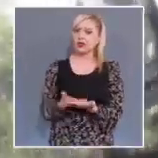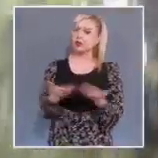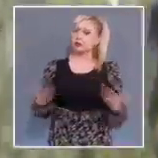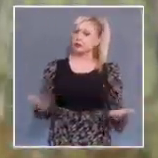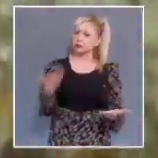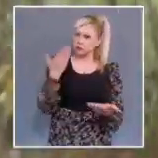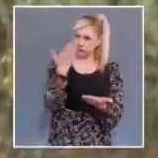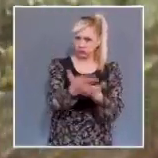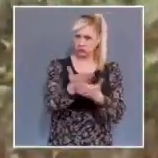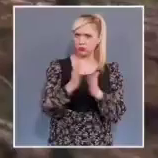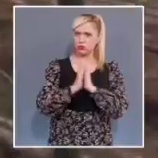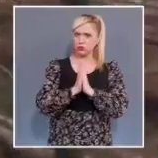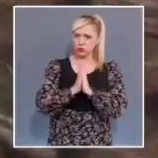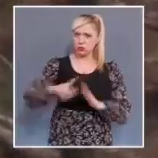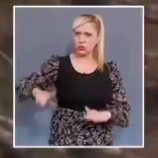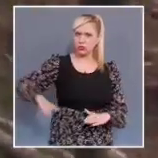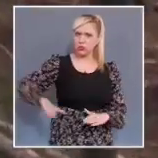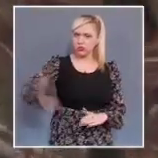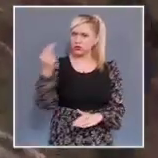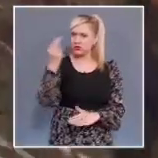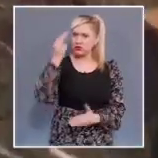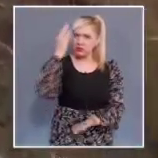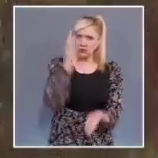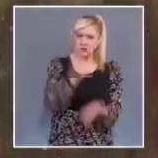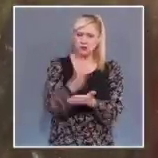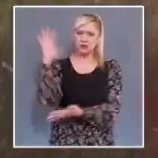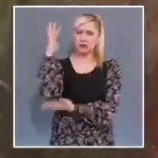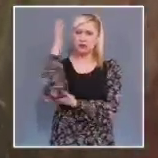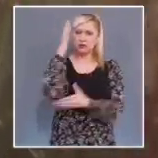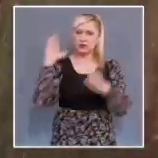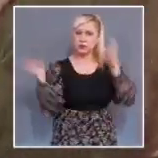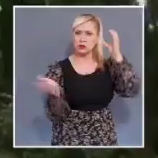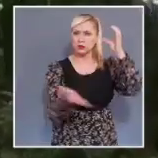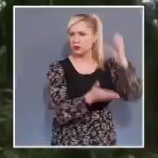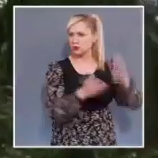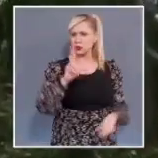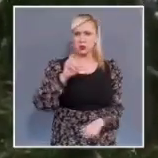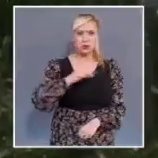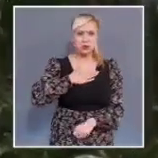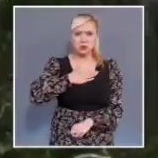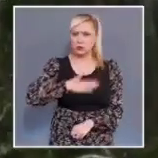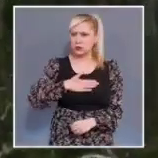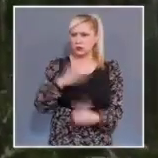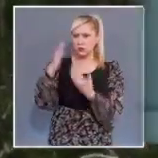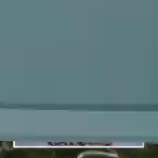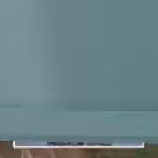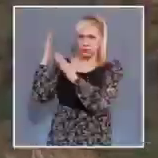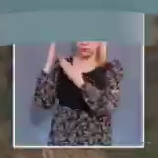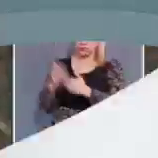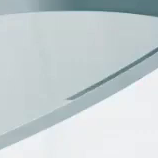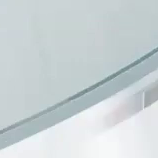tala ilegal en la Sierra Tarahumara. Para el canal del Poder Judicial de la Federación, Laura Murillo.